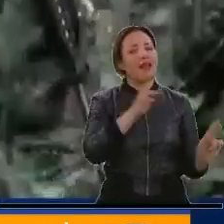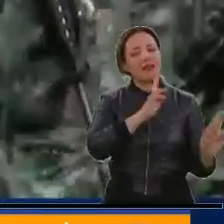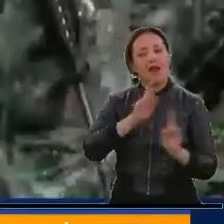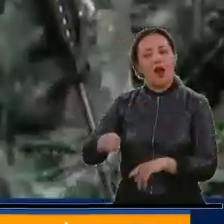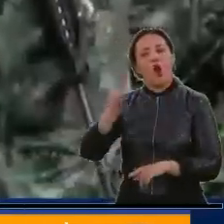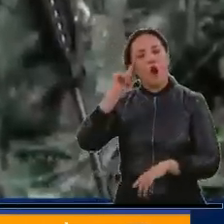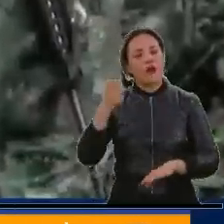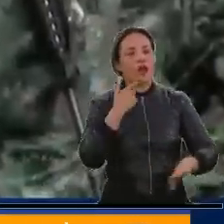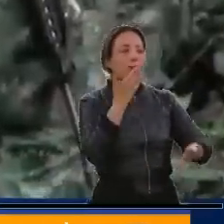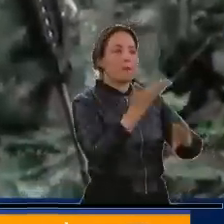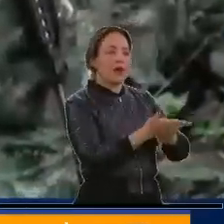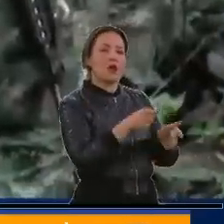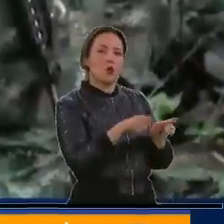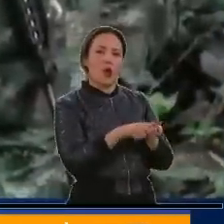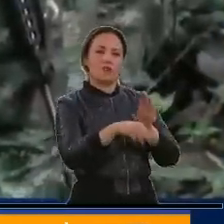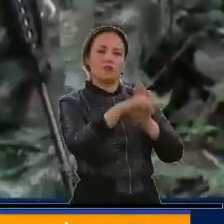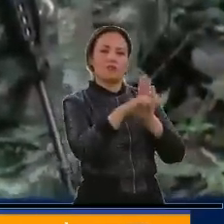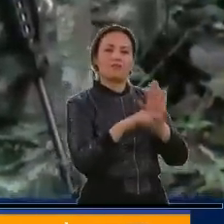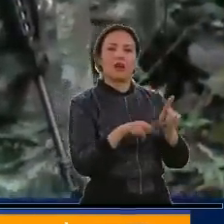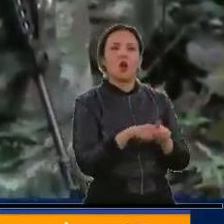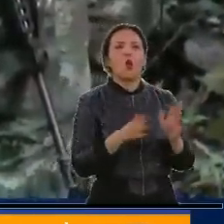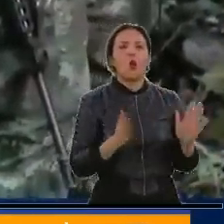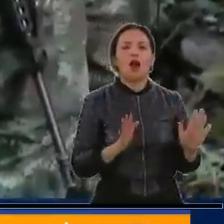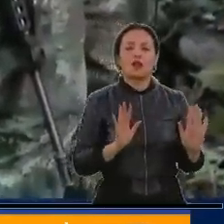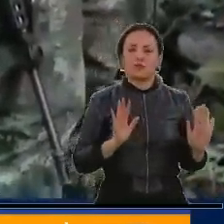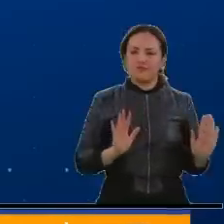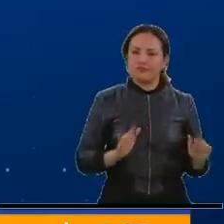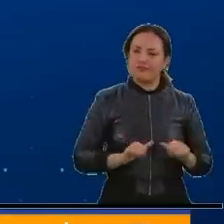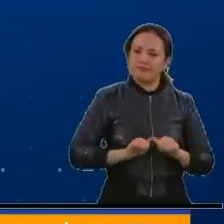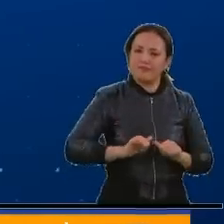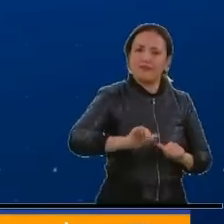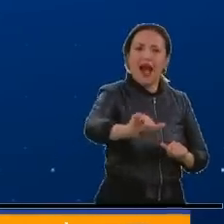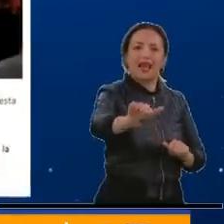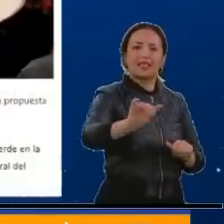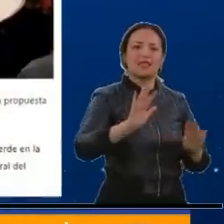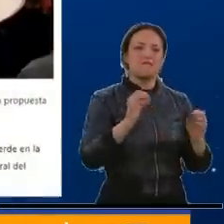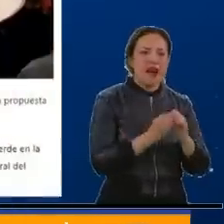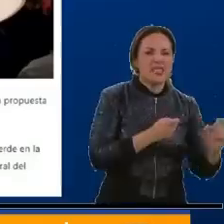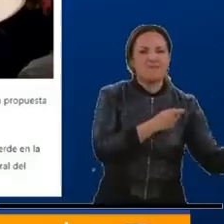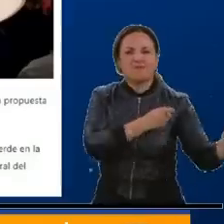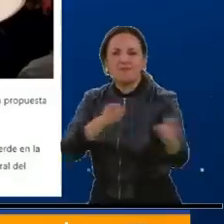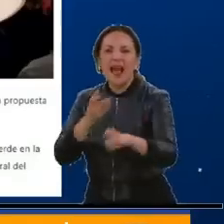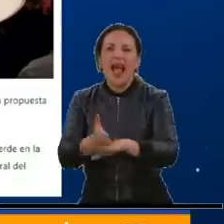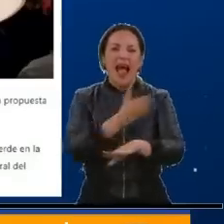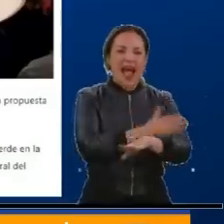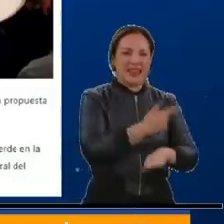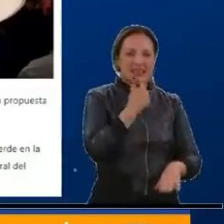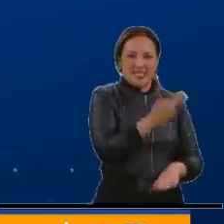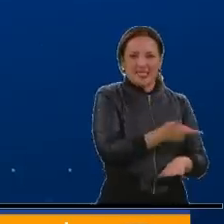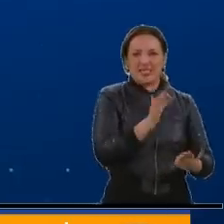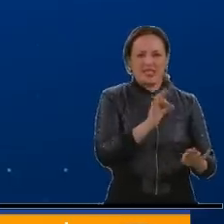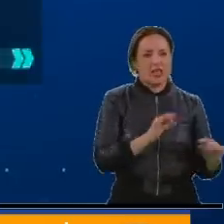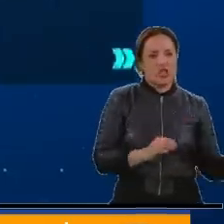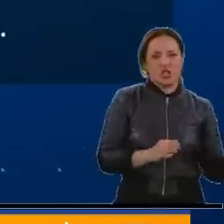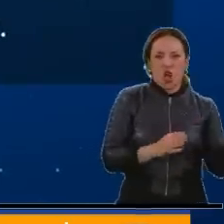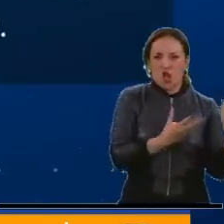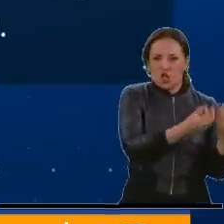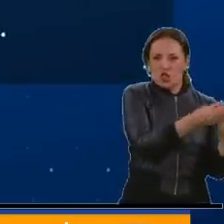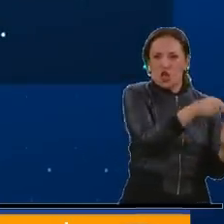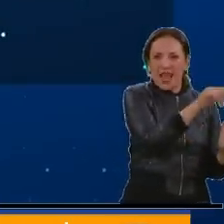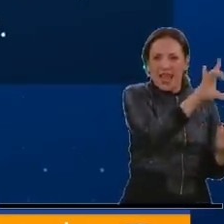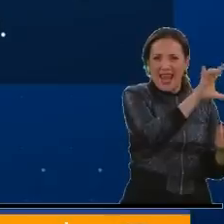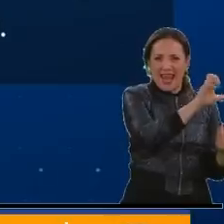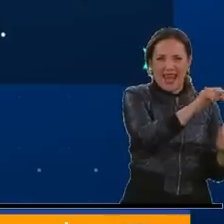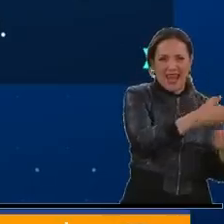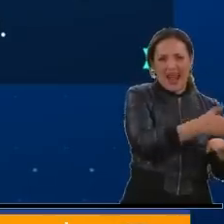con una medida, digamos, de mantener, prolongar el cese de hostilidades que había planteado unilateral,